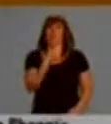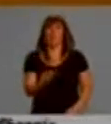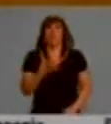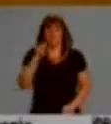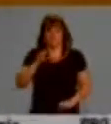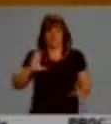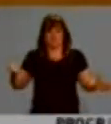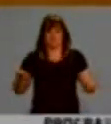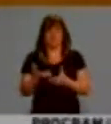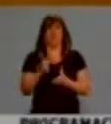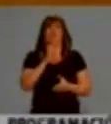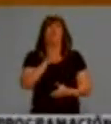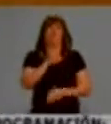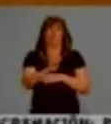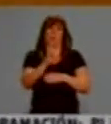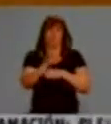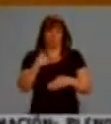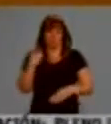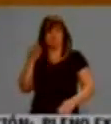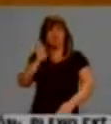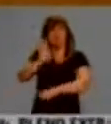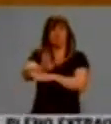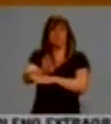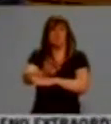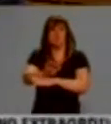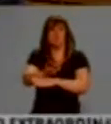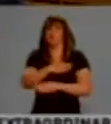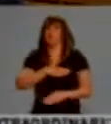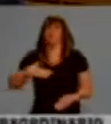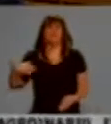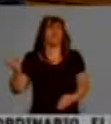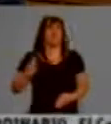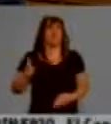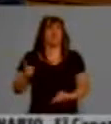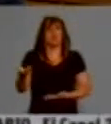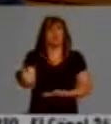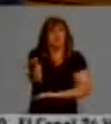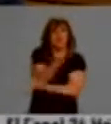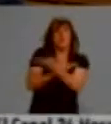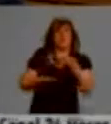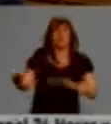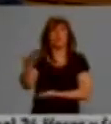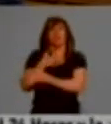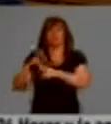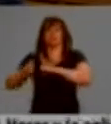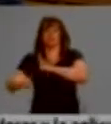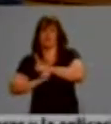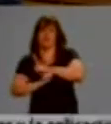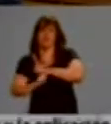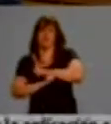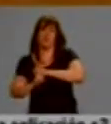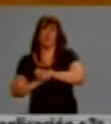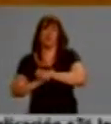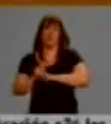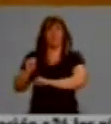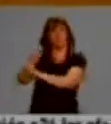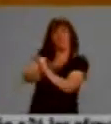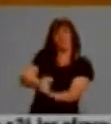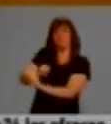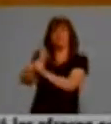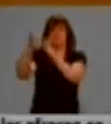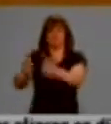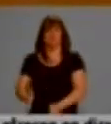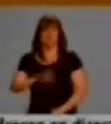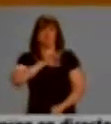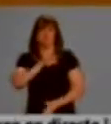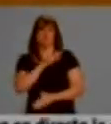quien representa no tiene intención alguna de colaborar con la estrategia de la defensa del señor Bárcenas, ni